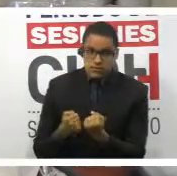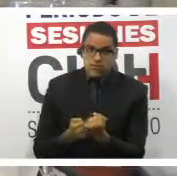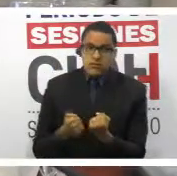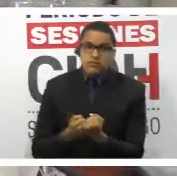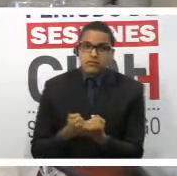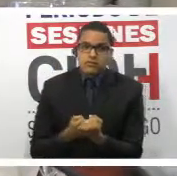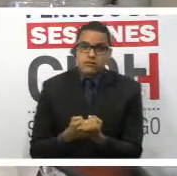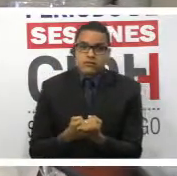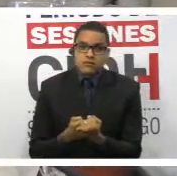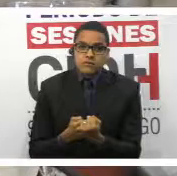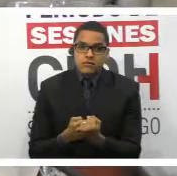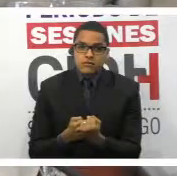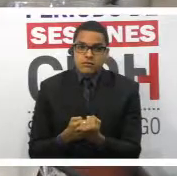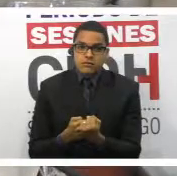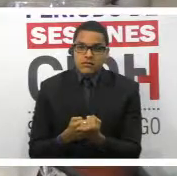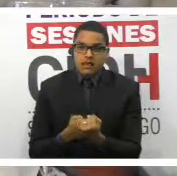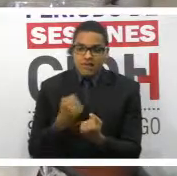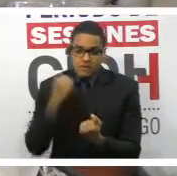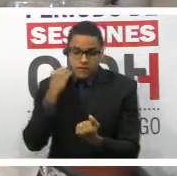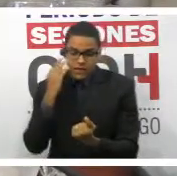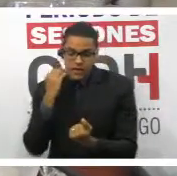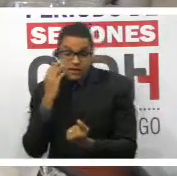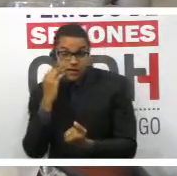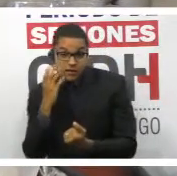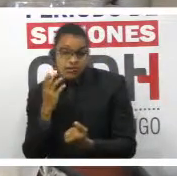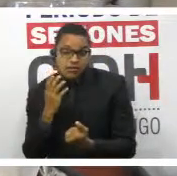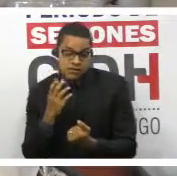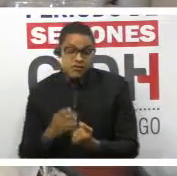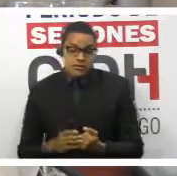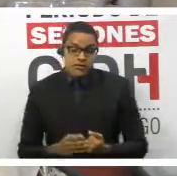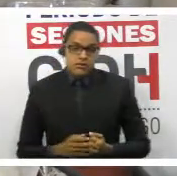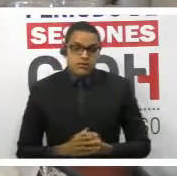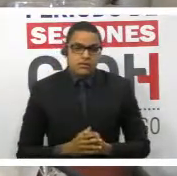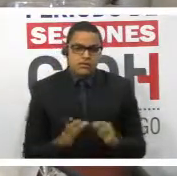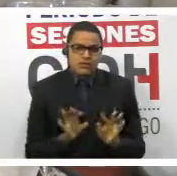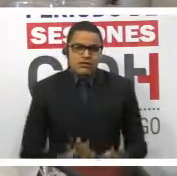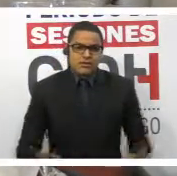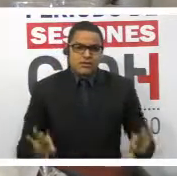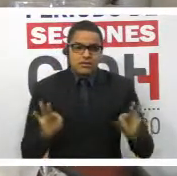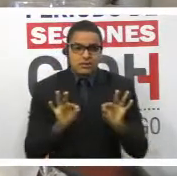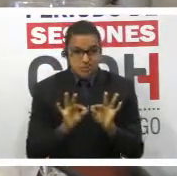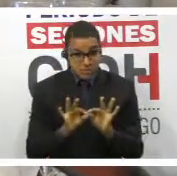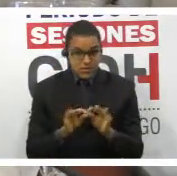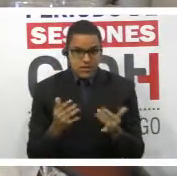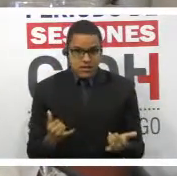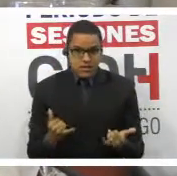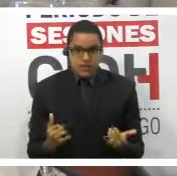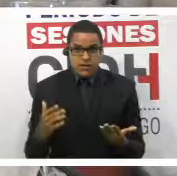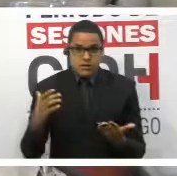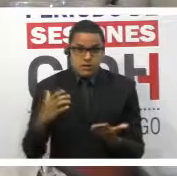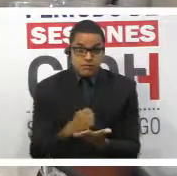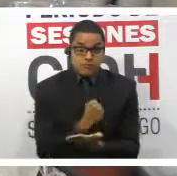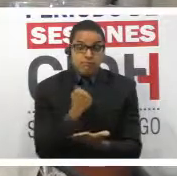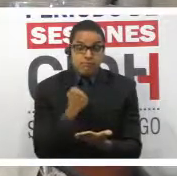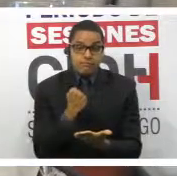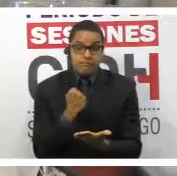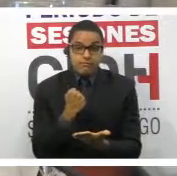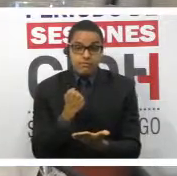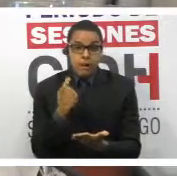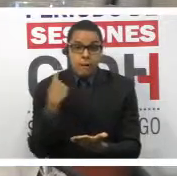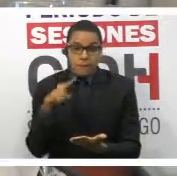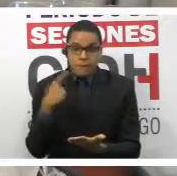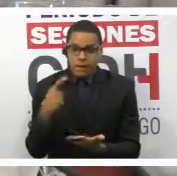parece por tanto muy clave estratégico esta oportunidad de impulsar